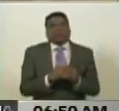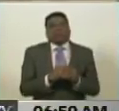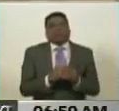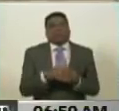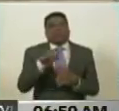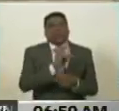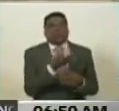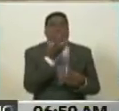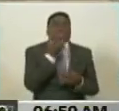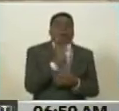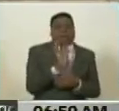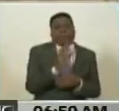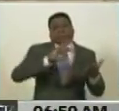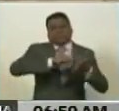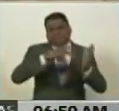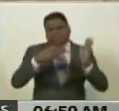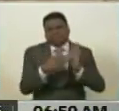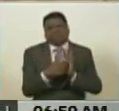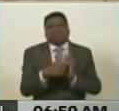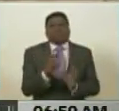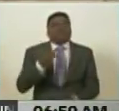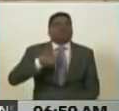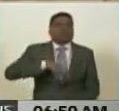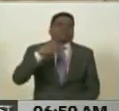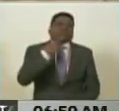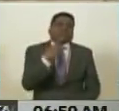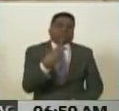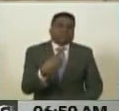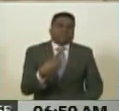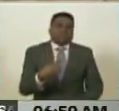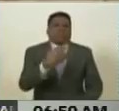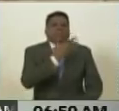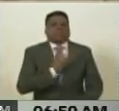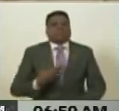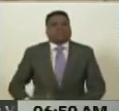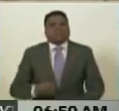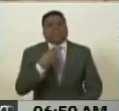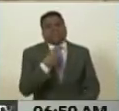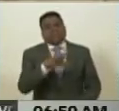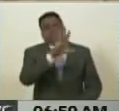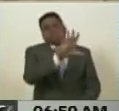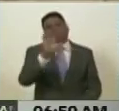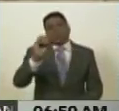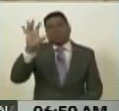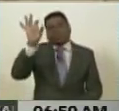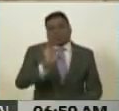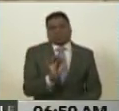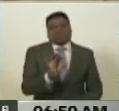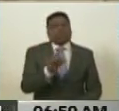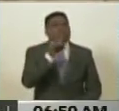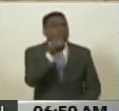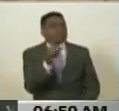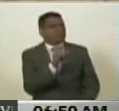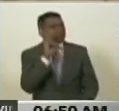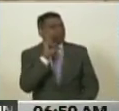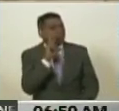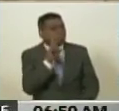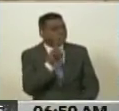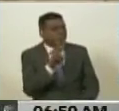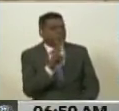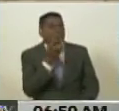incrementa. Es decir, si nosotros estamos diciendo que el presidente de la República anunció un incremento del 50%, usted no va a ver